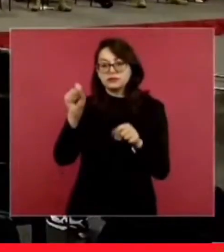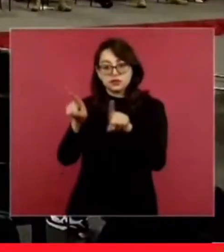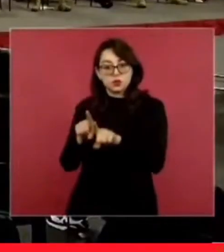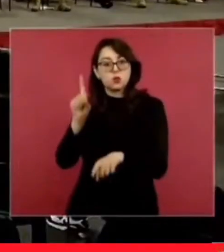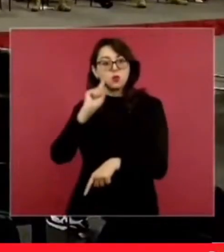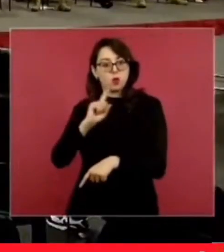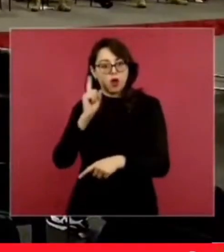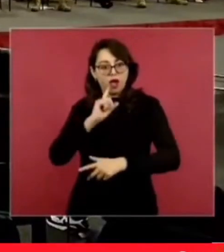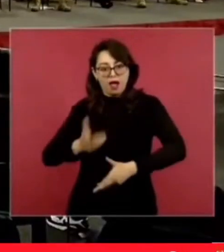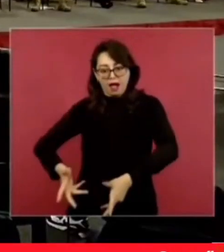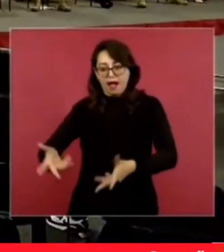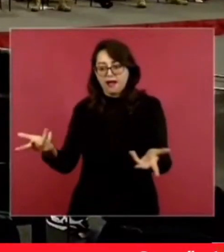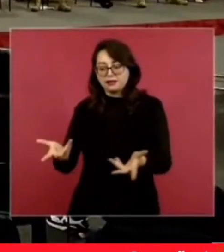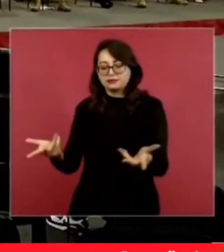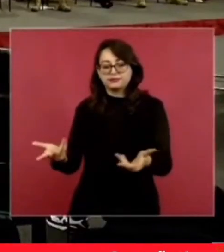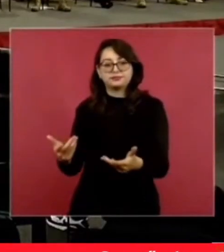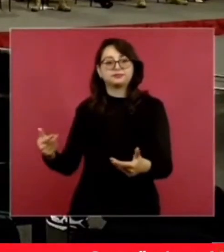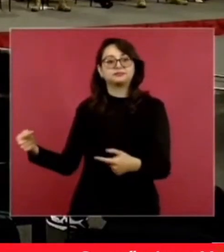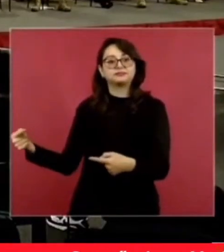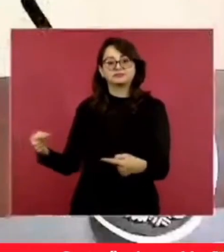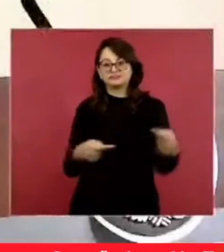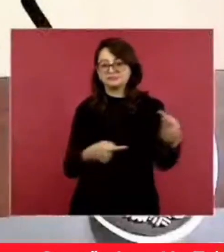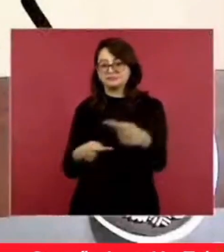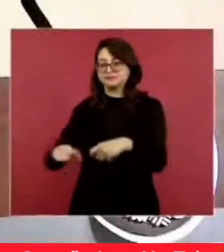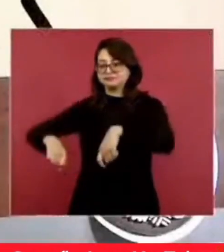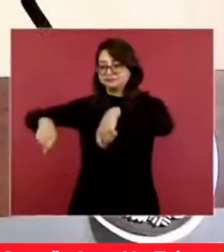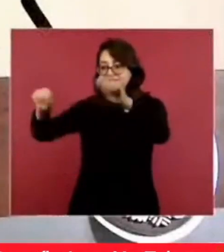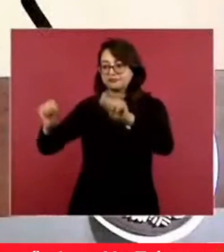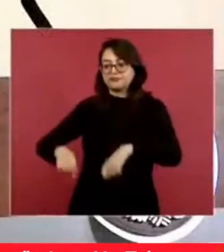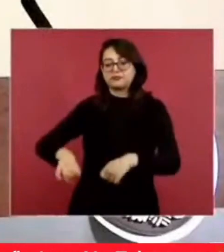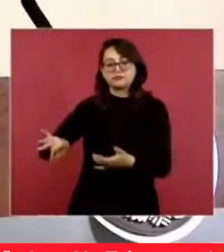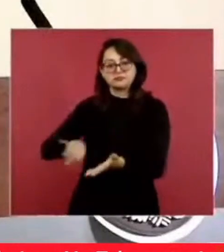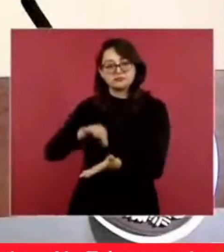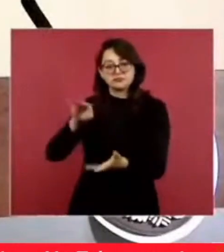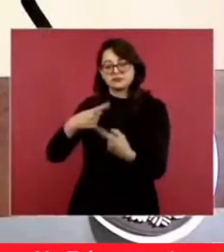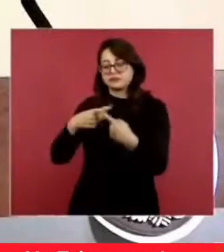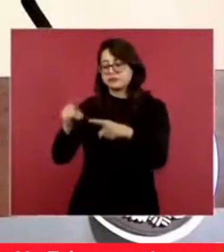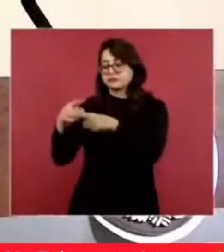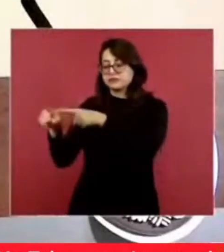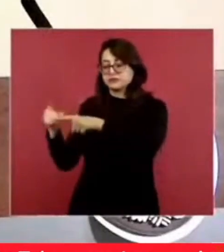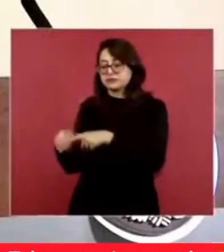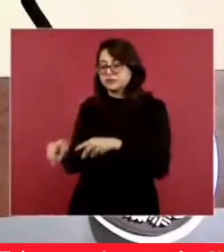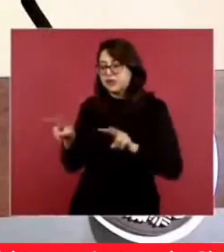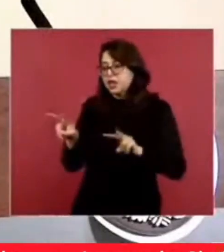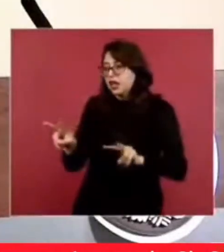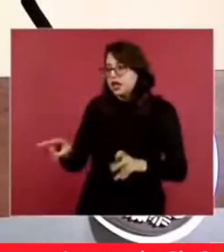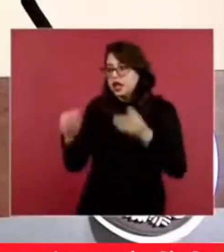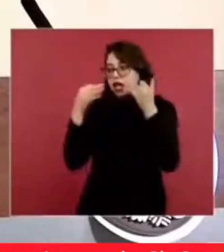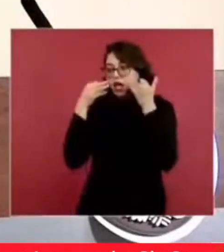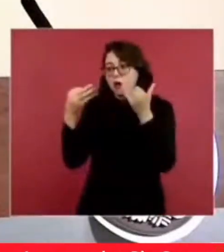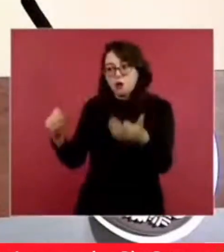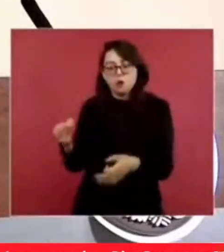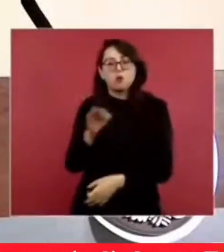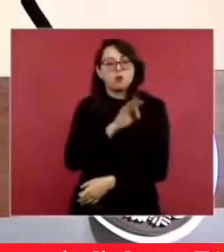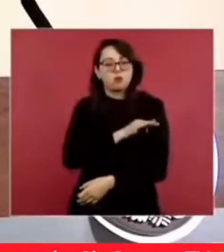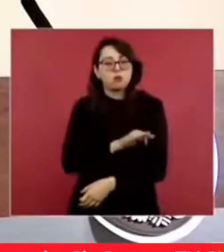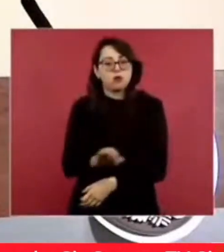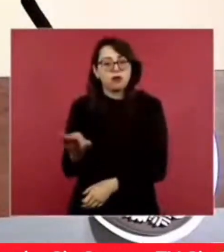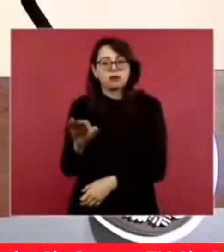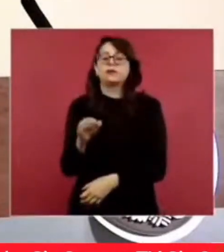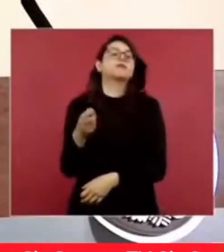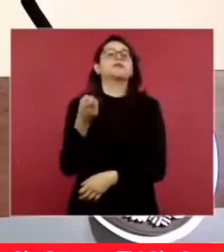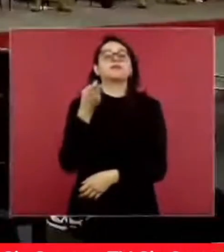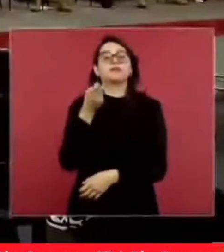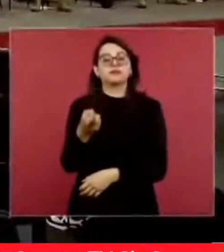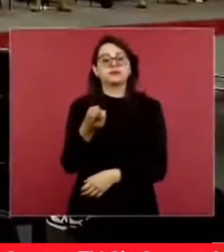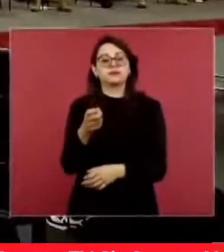estarán elaborando sus obras de arte y las y los turistas vivirán la experiencia de un verdadero taller artesanal como esta